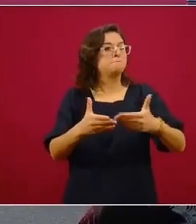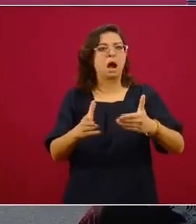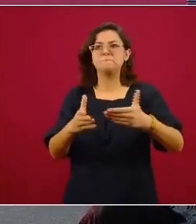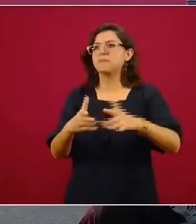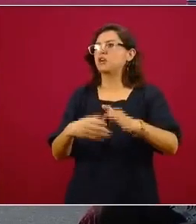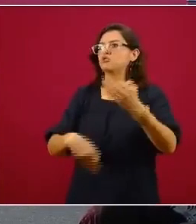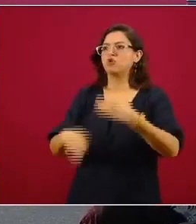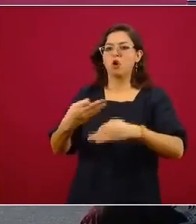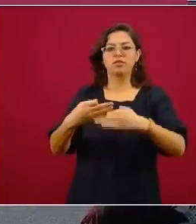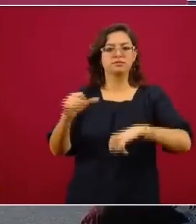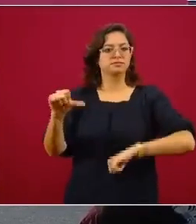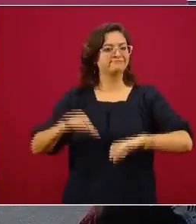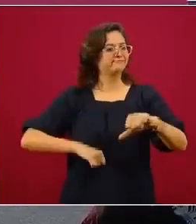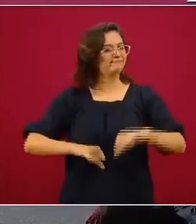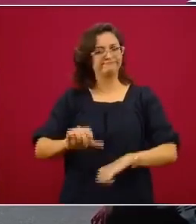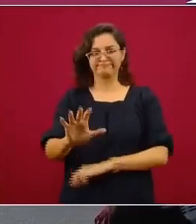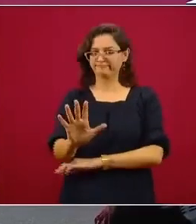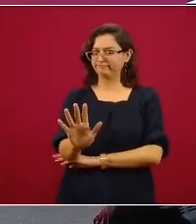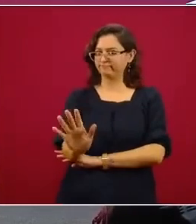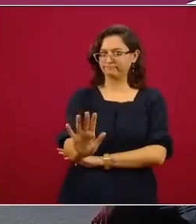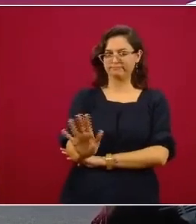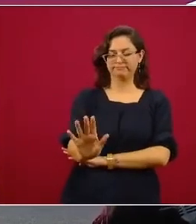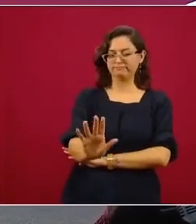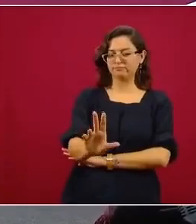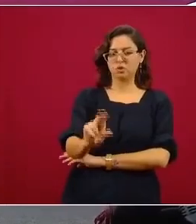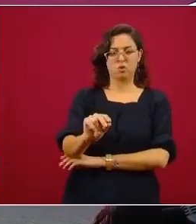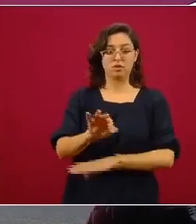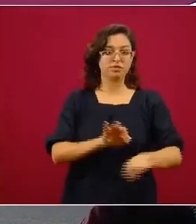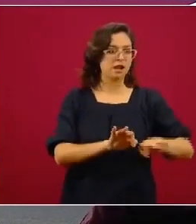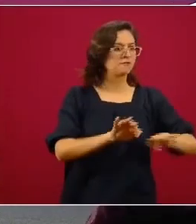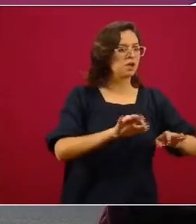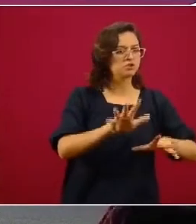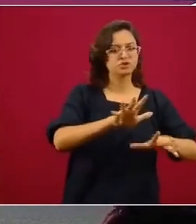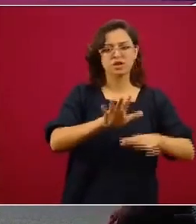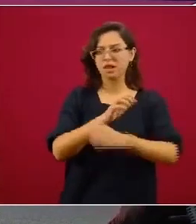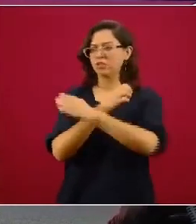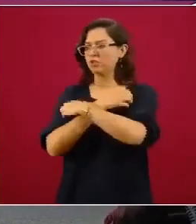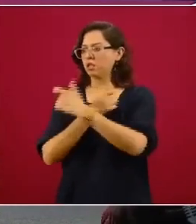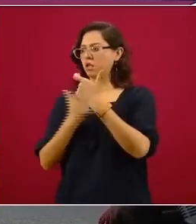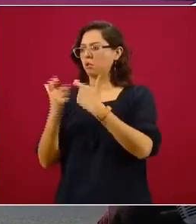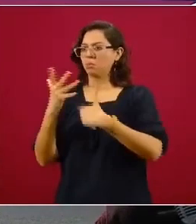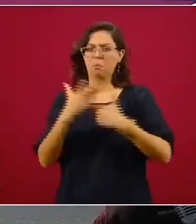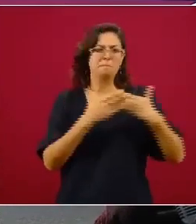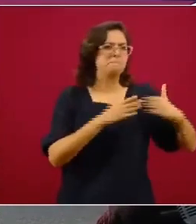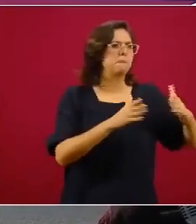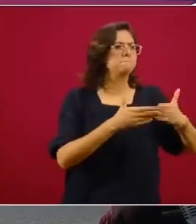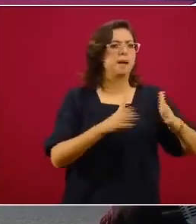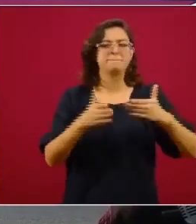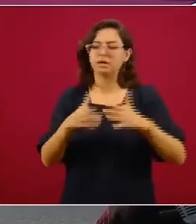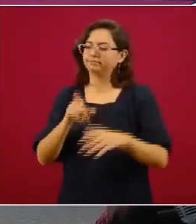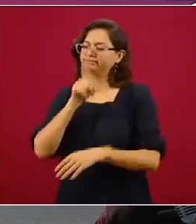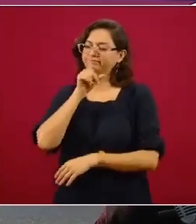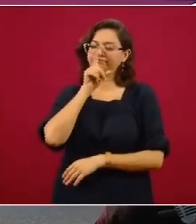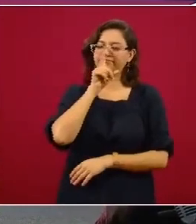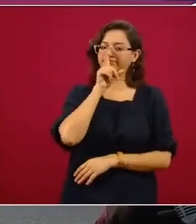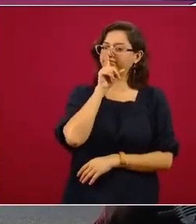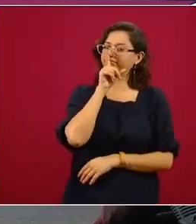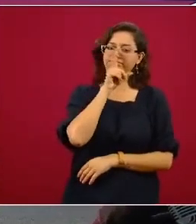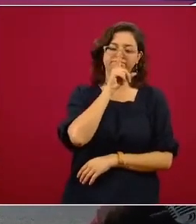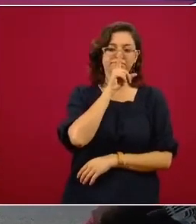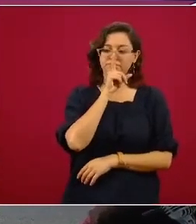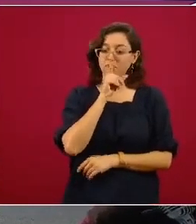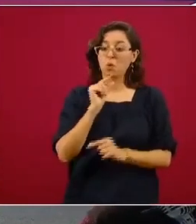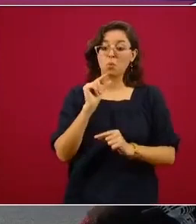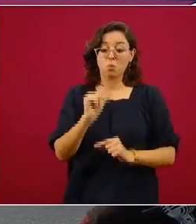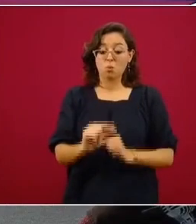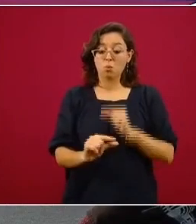las actividades sociales, laborales, educativas, económicas, etcétera, sino que más bien a través de un